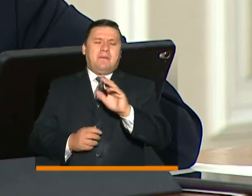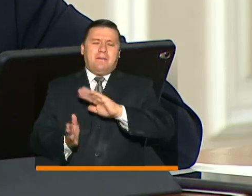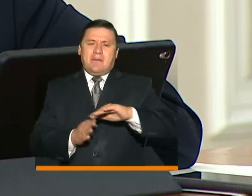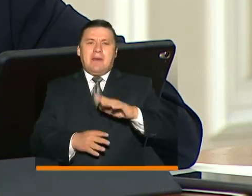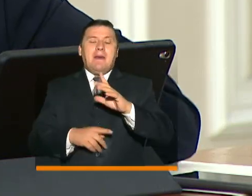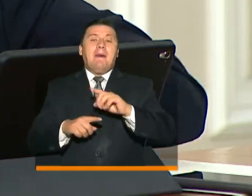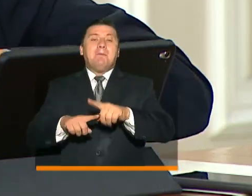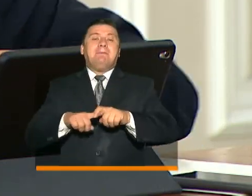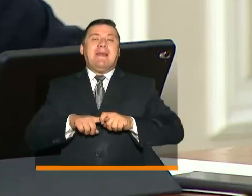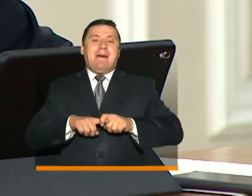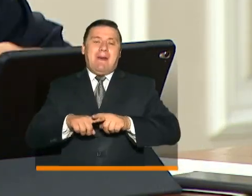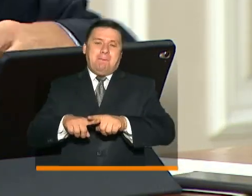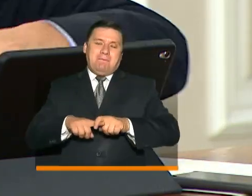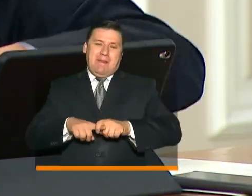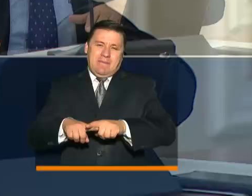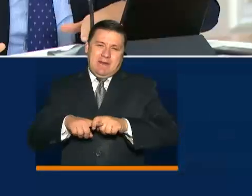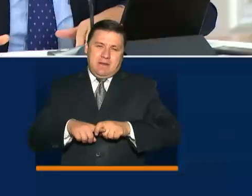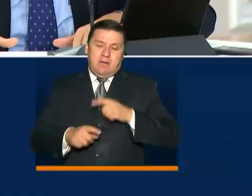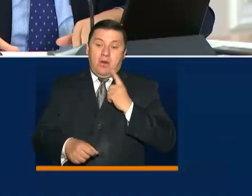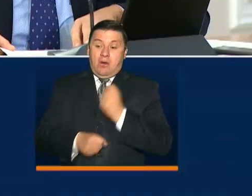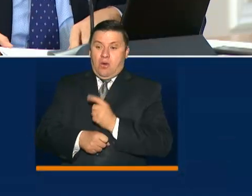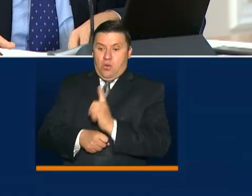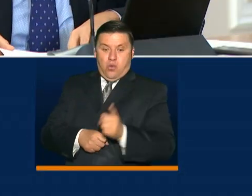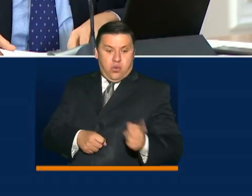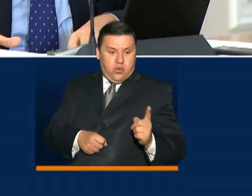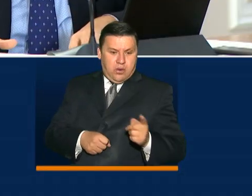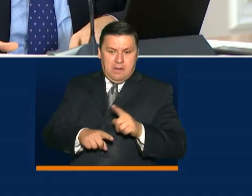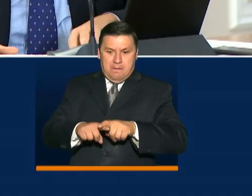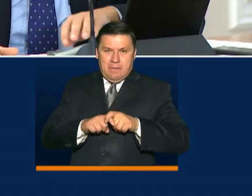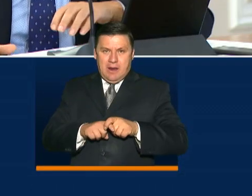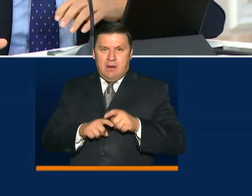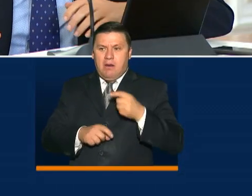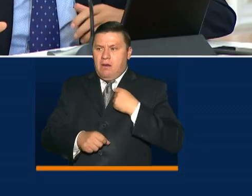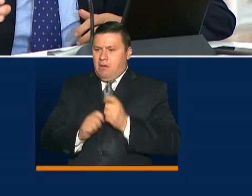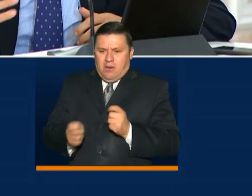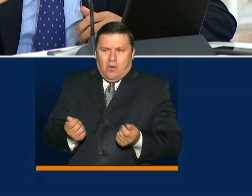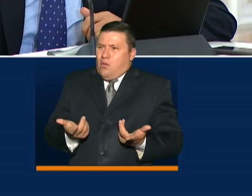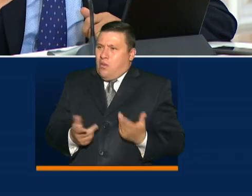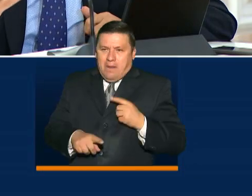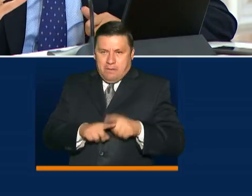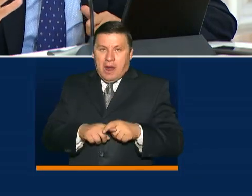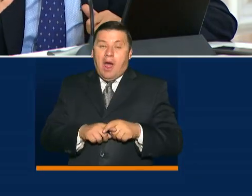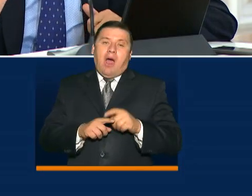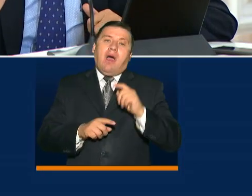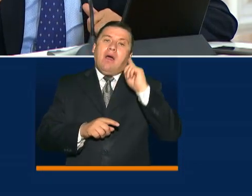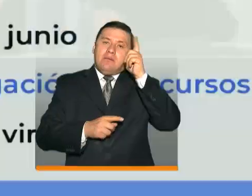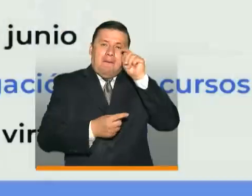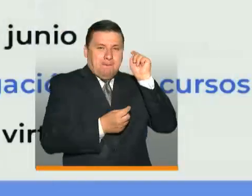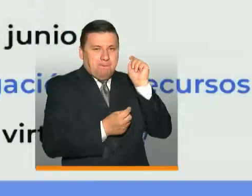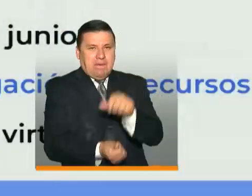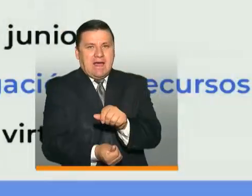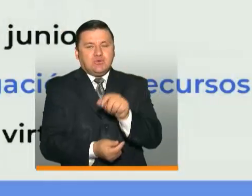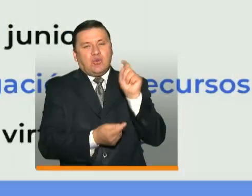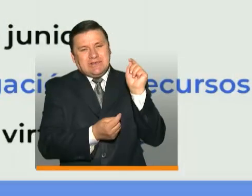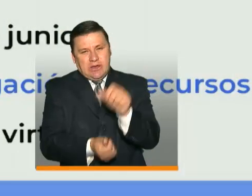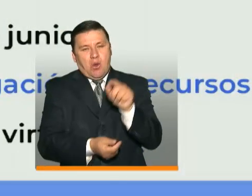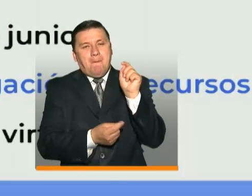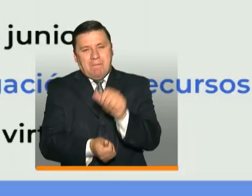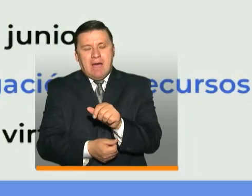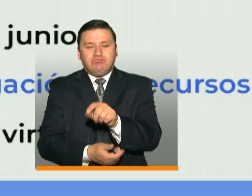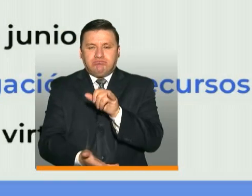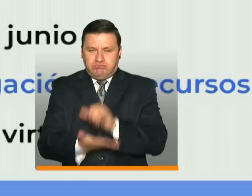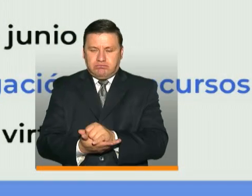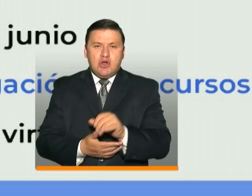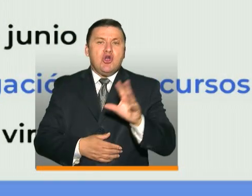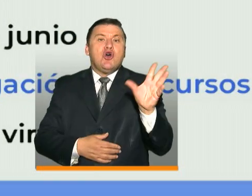La prima de los empleadores que le debe pagar a los trabajadores. ¿Cómo funciona? En primer lugar, aplica